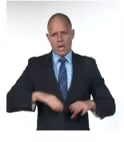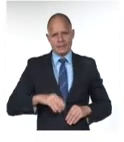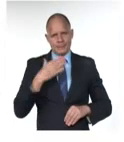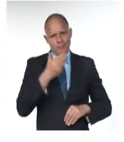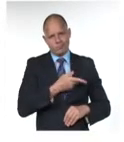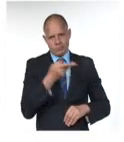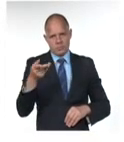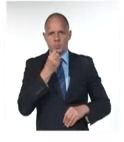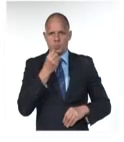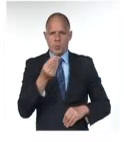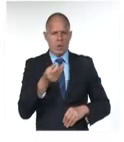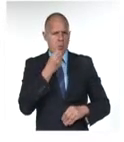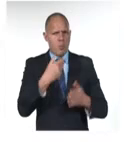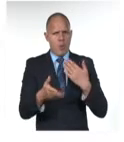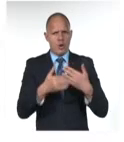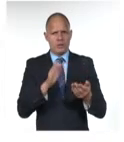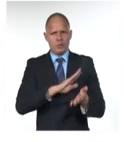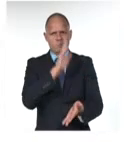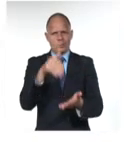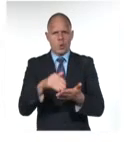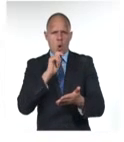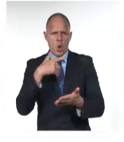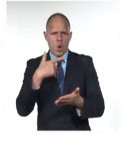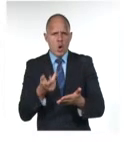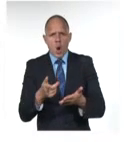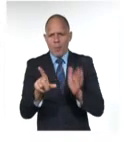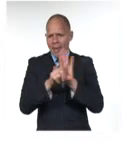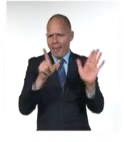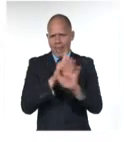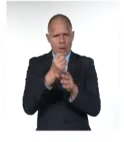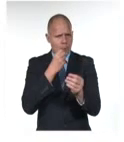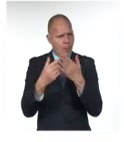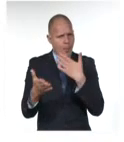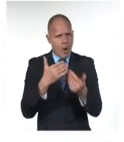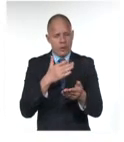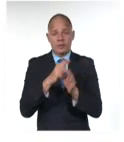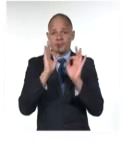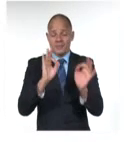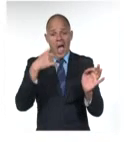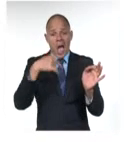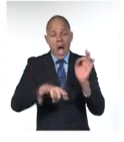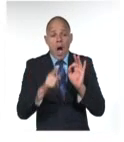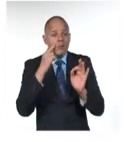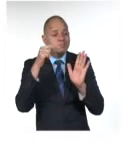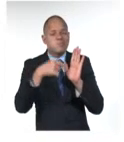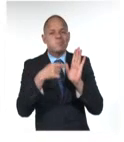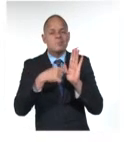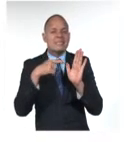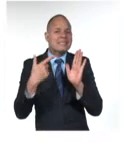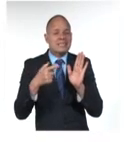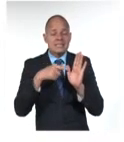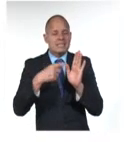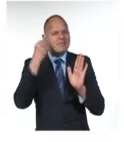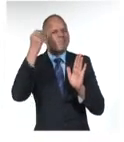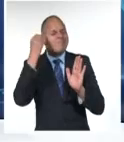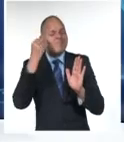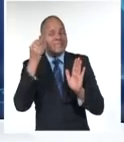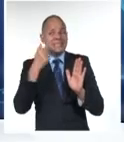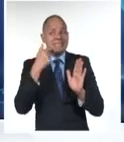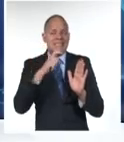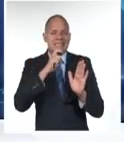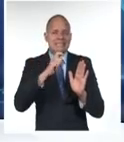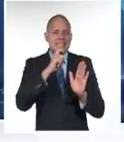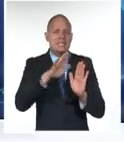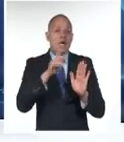la forma que se utilice. Esa legislación se acompaña de una política altamente prejuiciada y demagógica